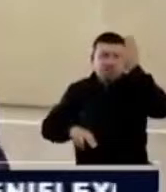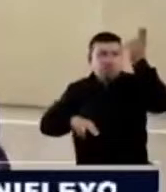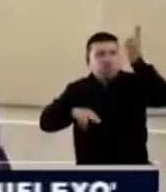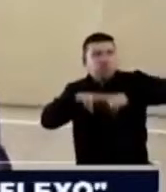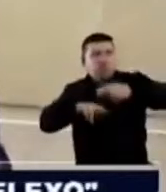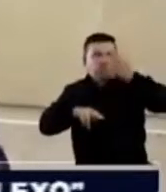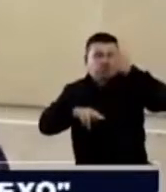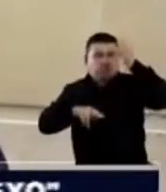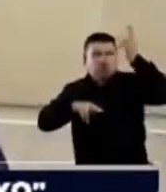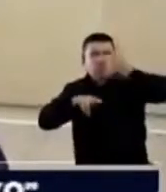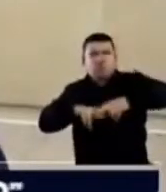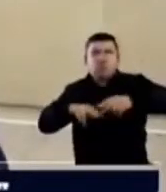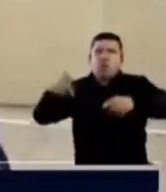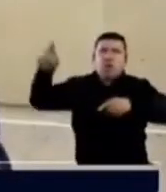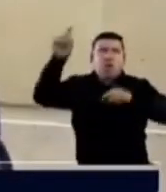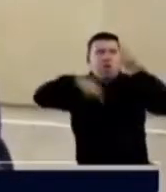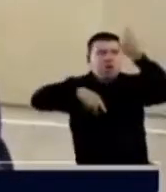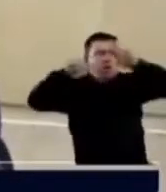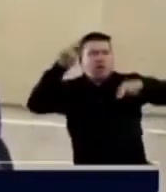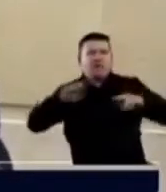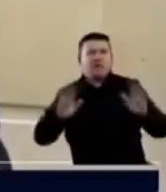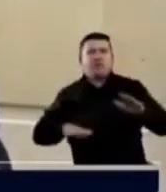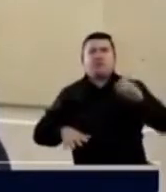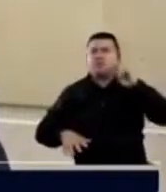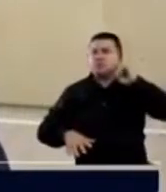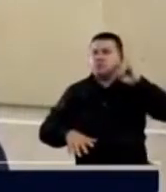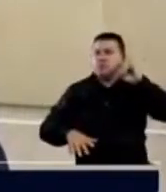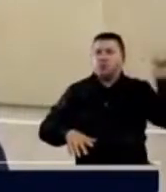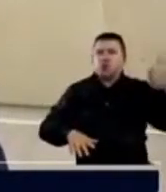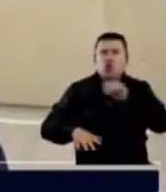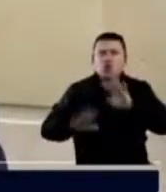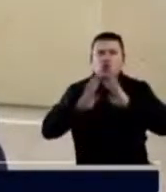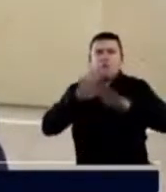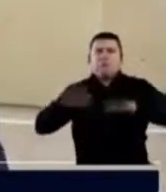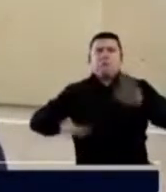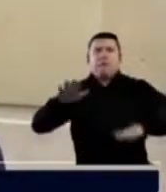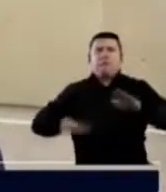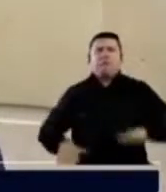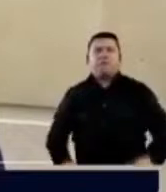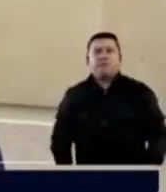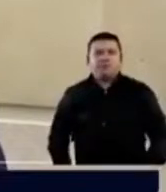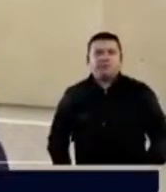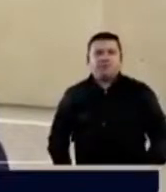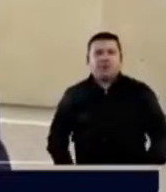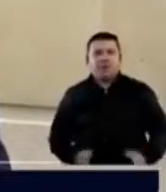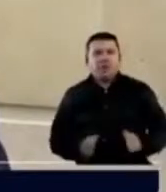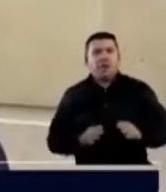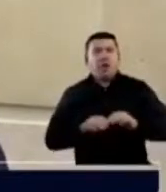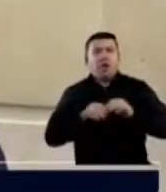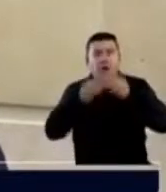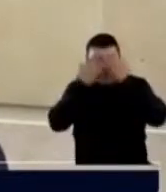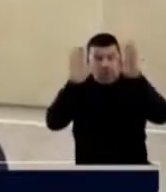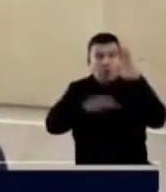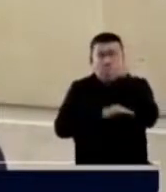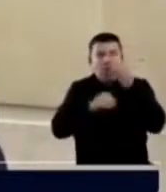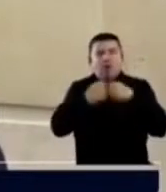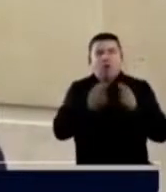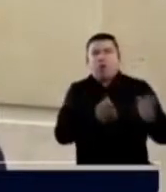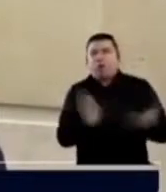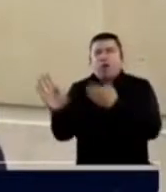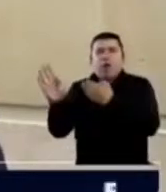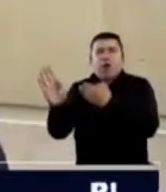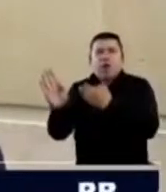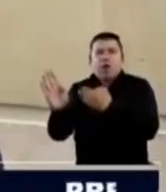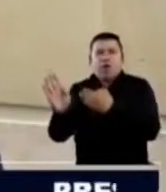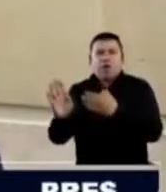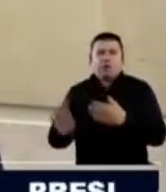poder legislativo, desde donde hoy se oponen a muchas de las reformas que quizá son